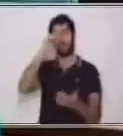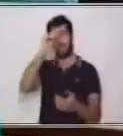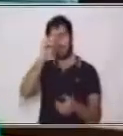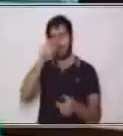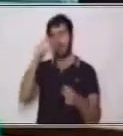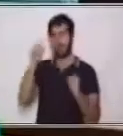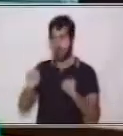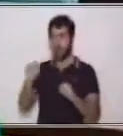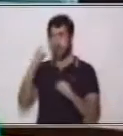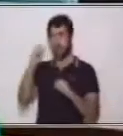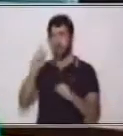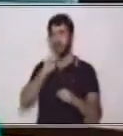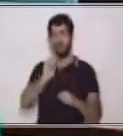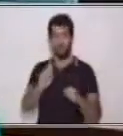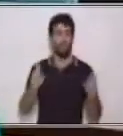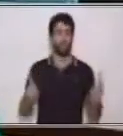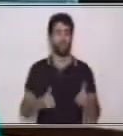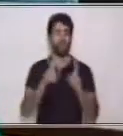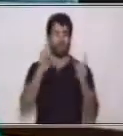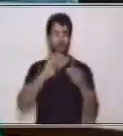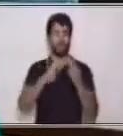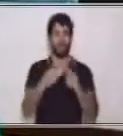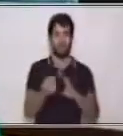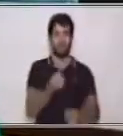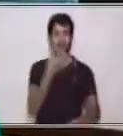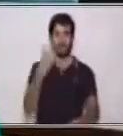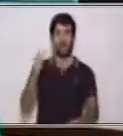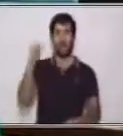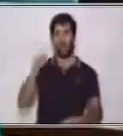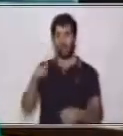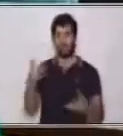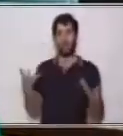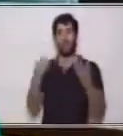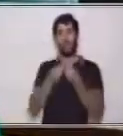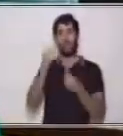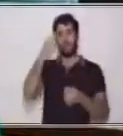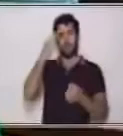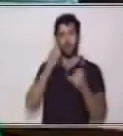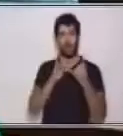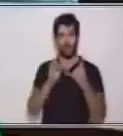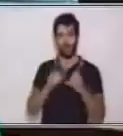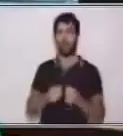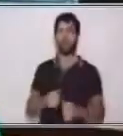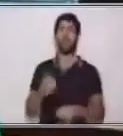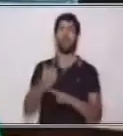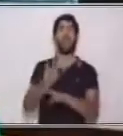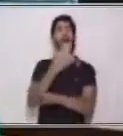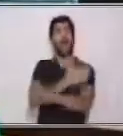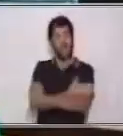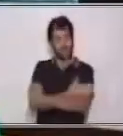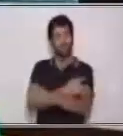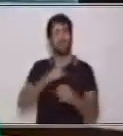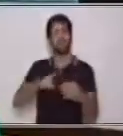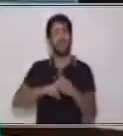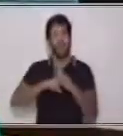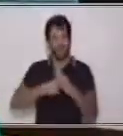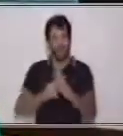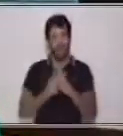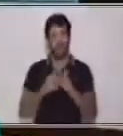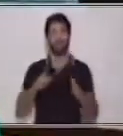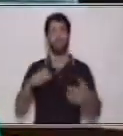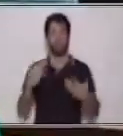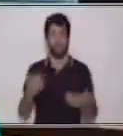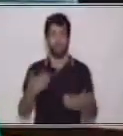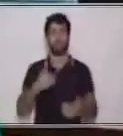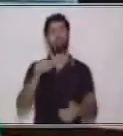lógicos. El día de hoy nos acompaña Pablo, que es nuestro intérprete. Antes de empezar, te recomiendo que